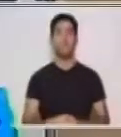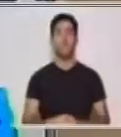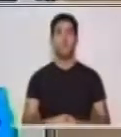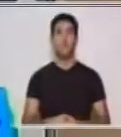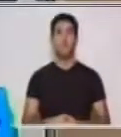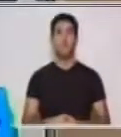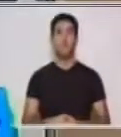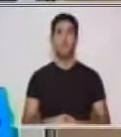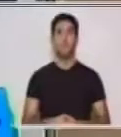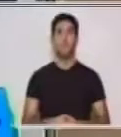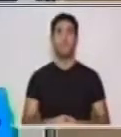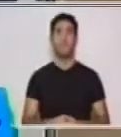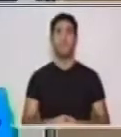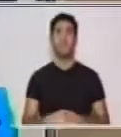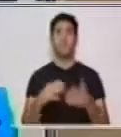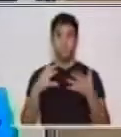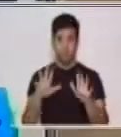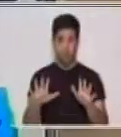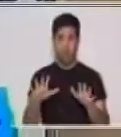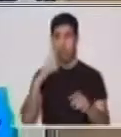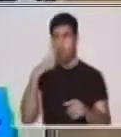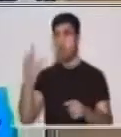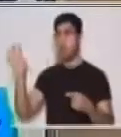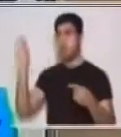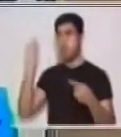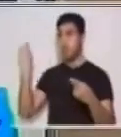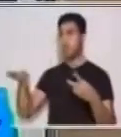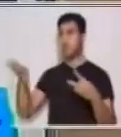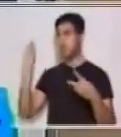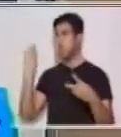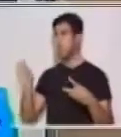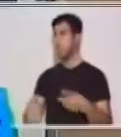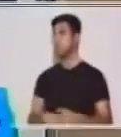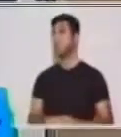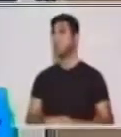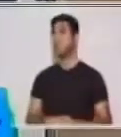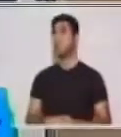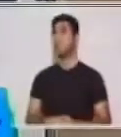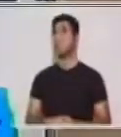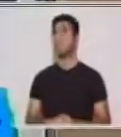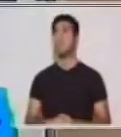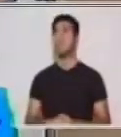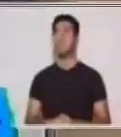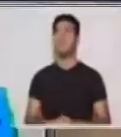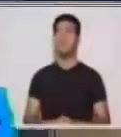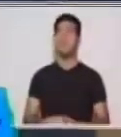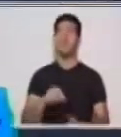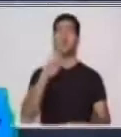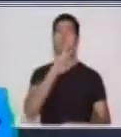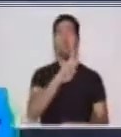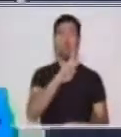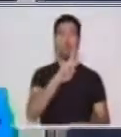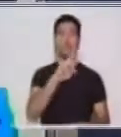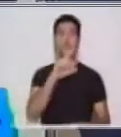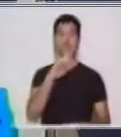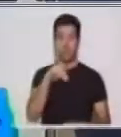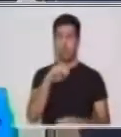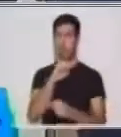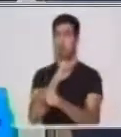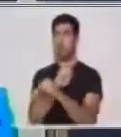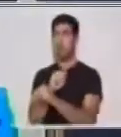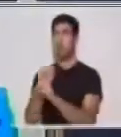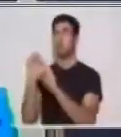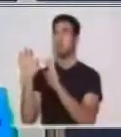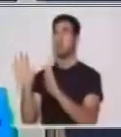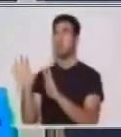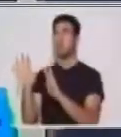otra acá. ¿En dónde estarán los de 2 centímetros por 7? Este también va a